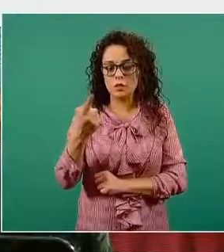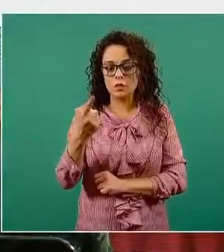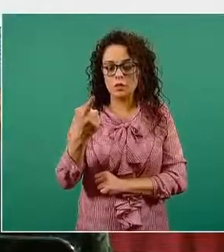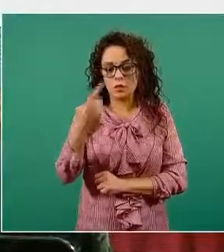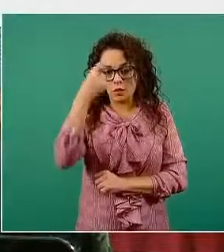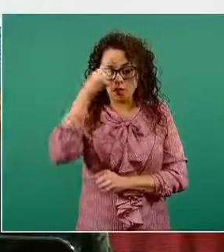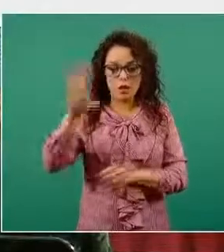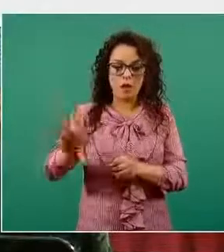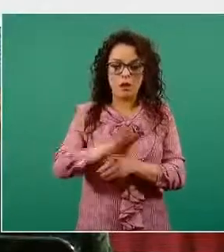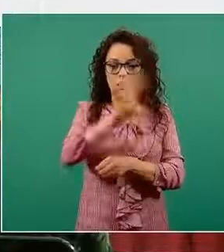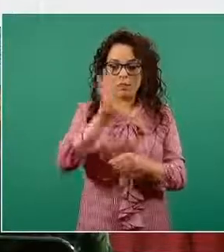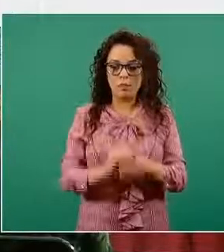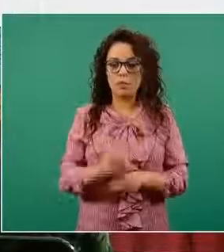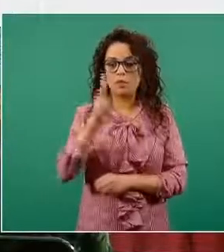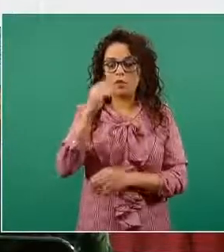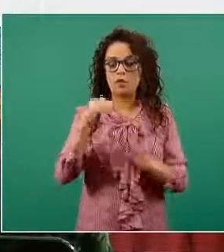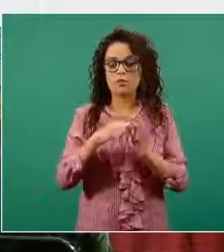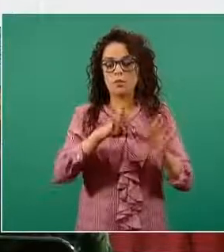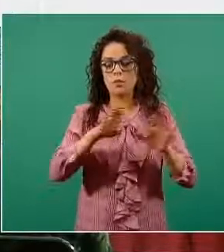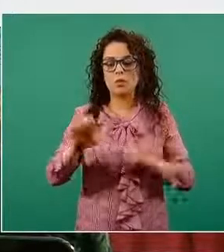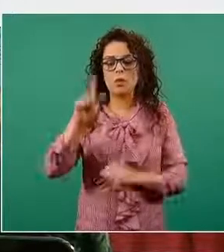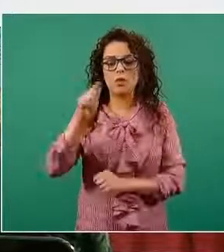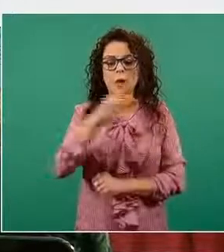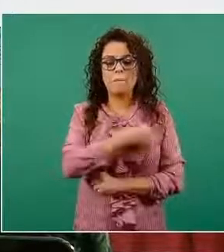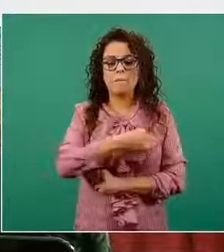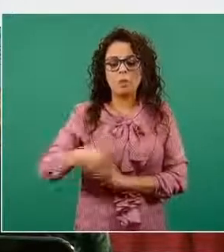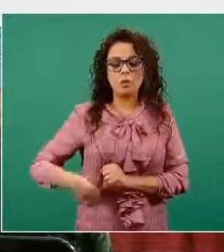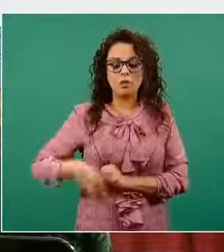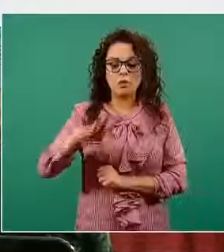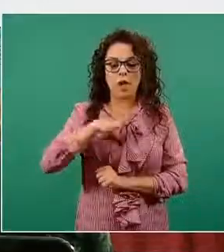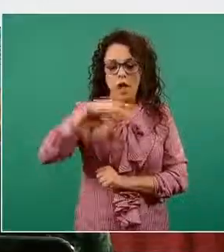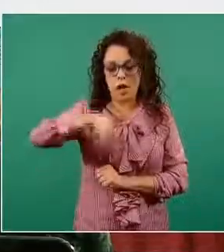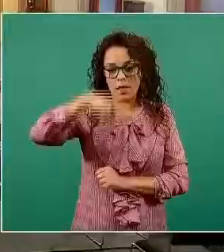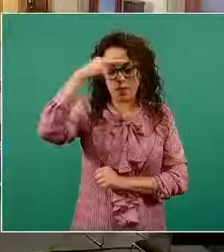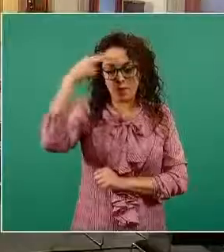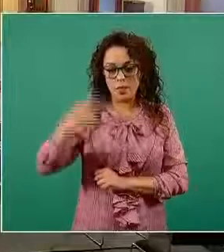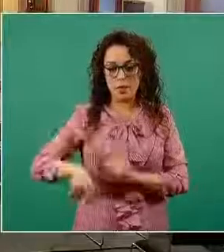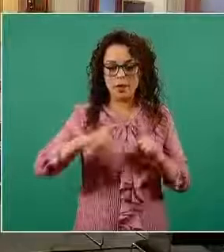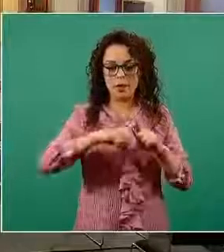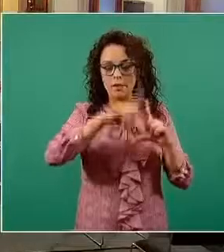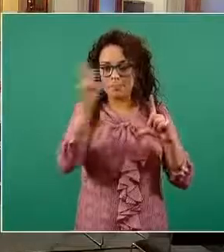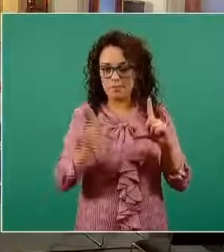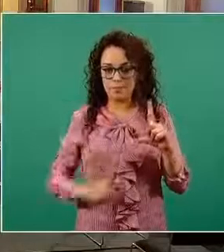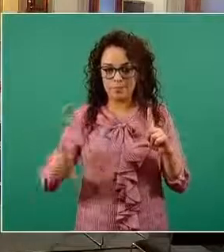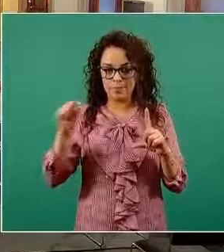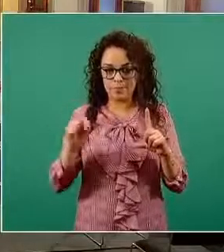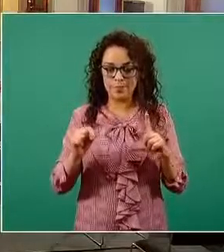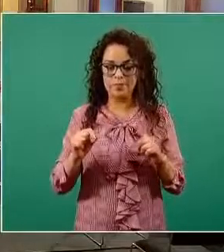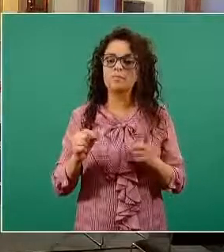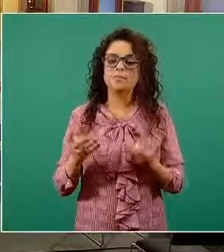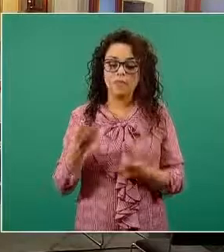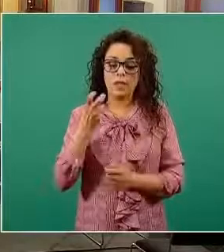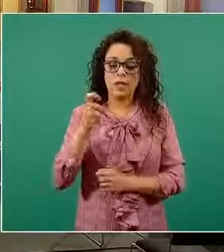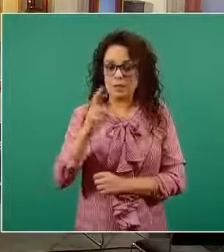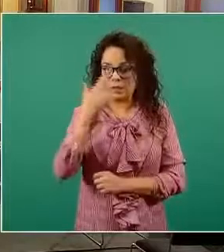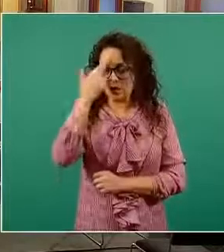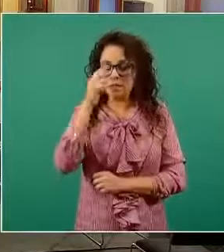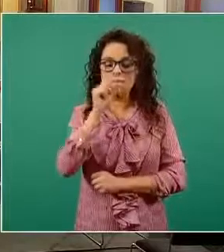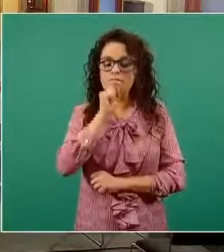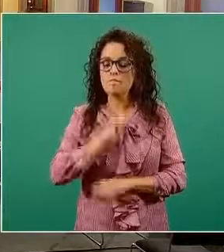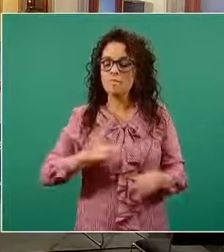de 2.470 municipios que existen en nuestro país. Aquí recordamos que seguimos la misma